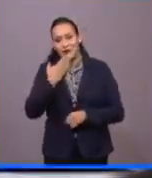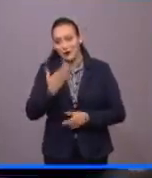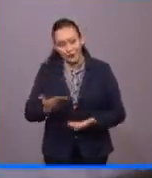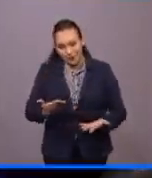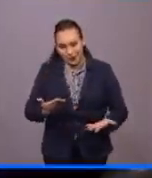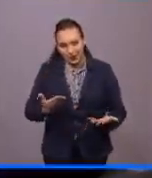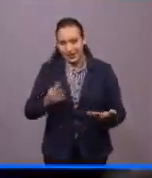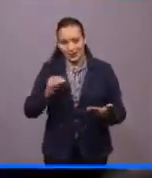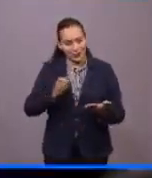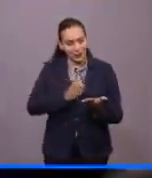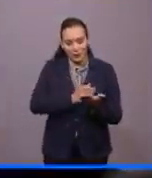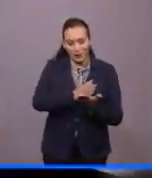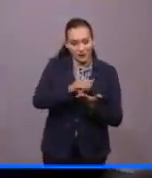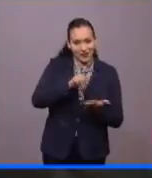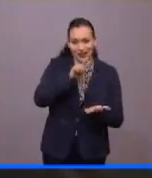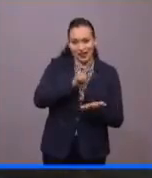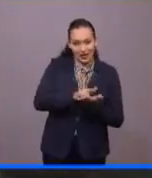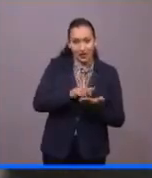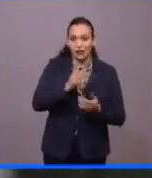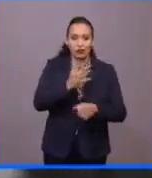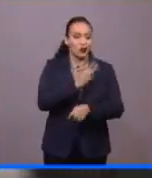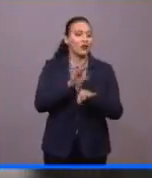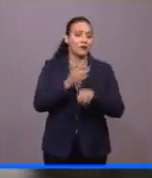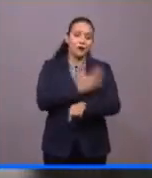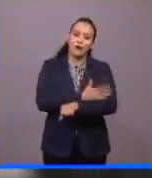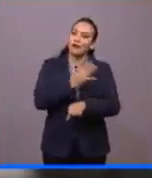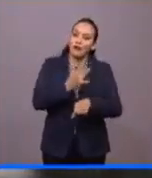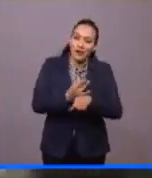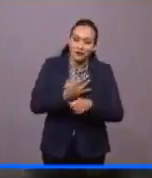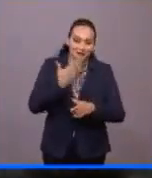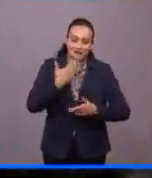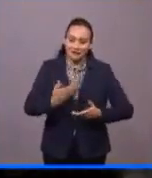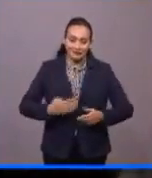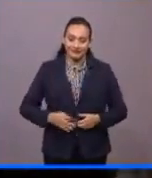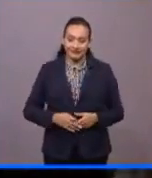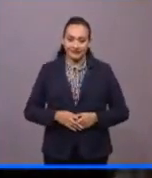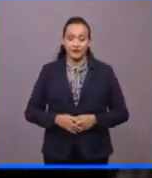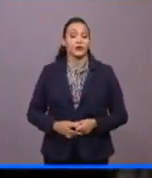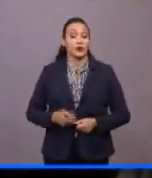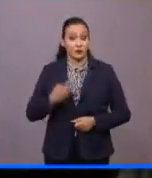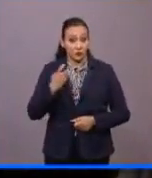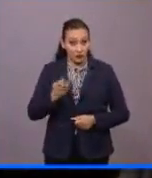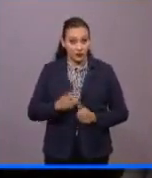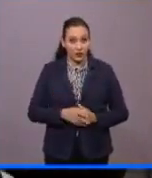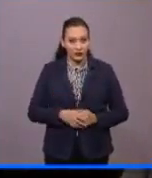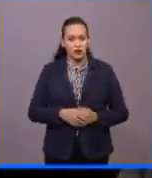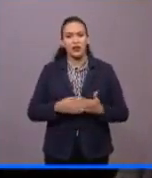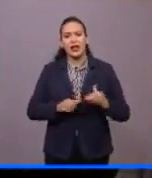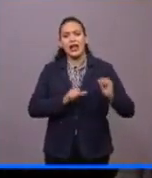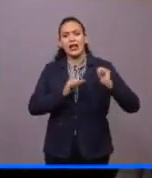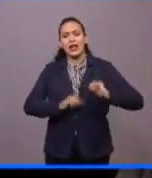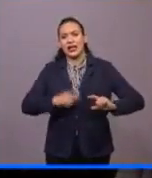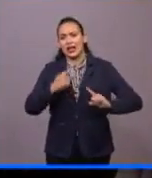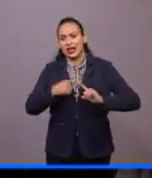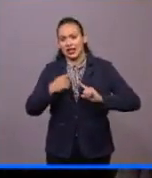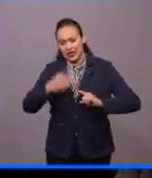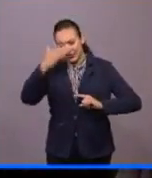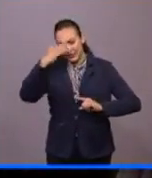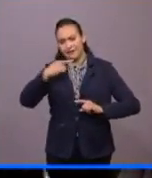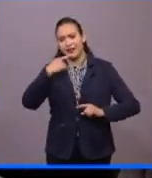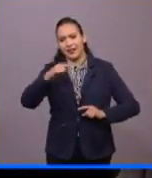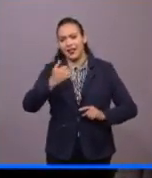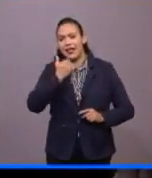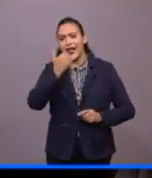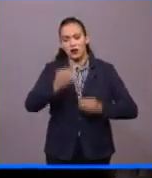con legalidad, honradez, lealtad, imparcialidad y eficiencia. Precisó que la competencia para conocer de la demanda